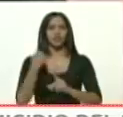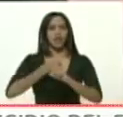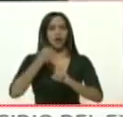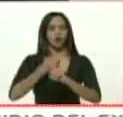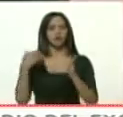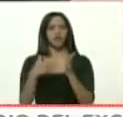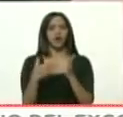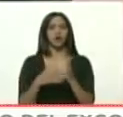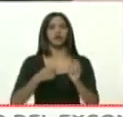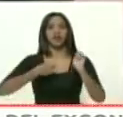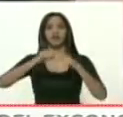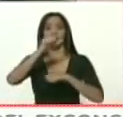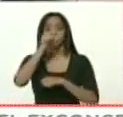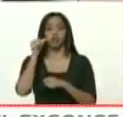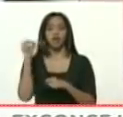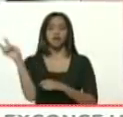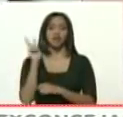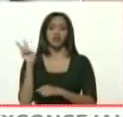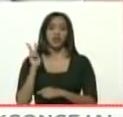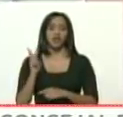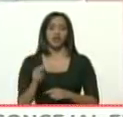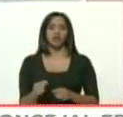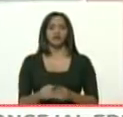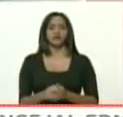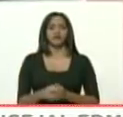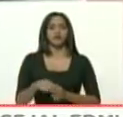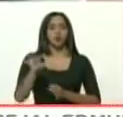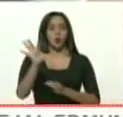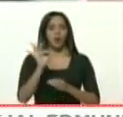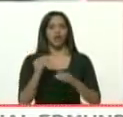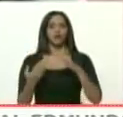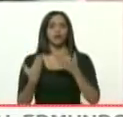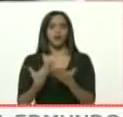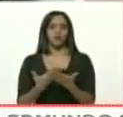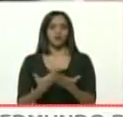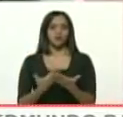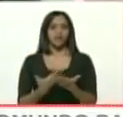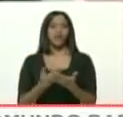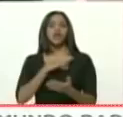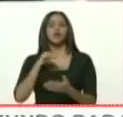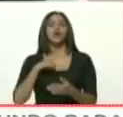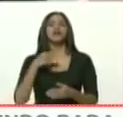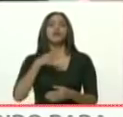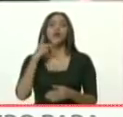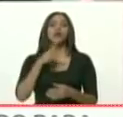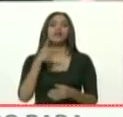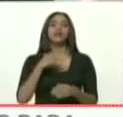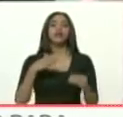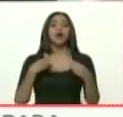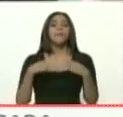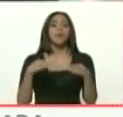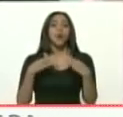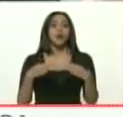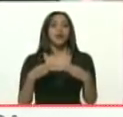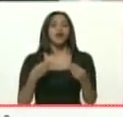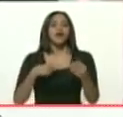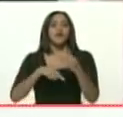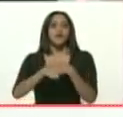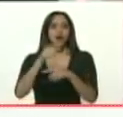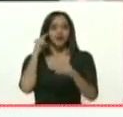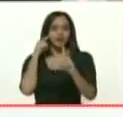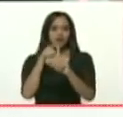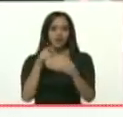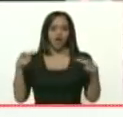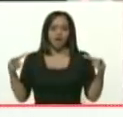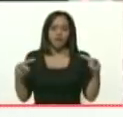el narcotráfico en Venezuela, tomando como base que nuestra política pública va dirigida a